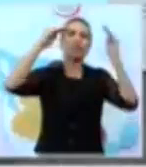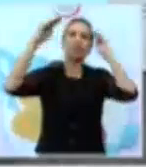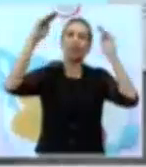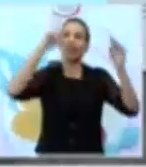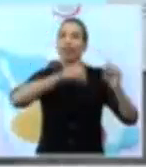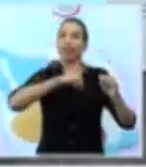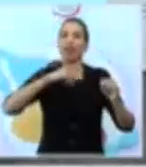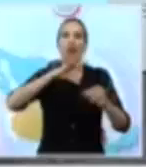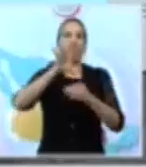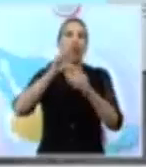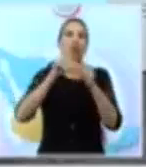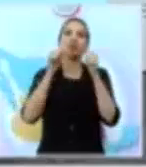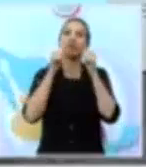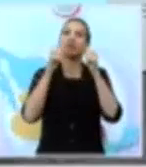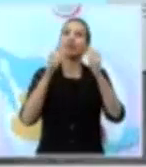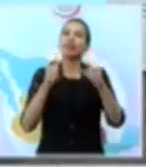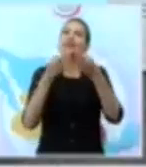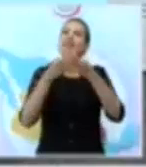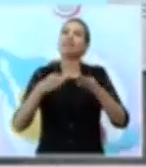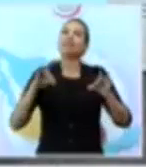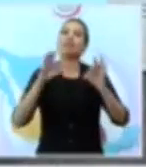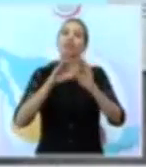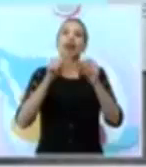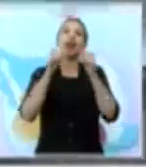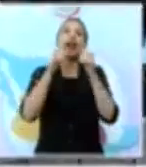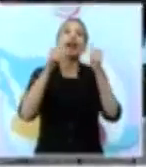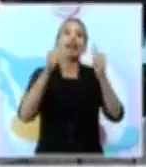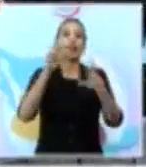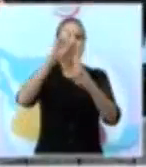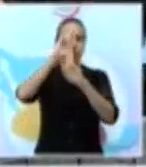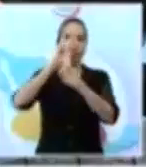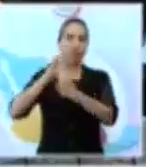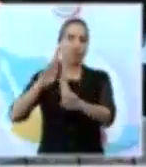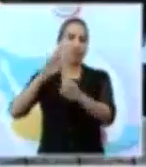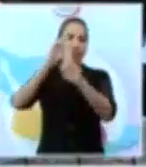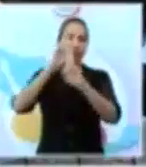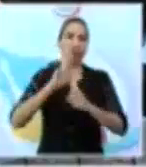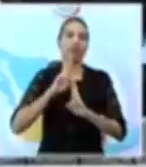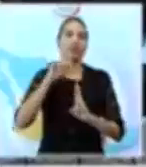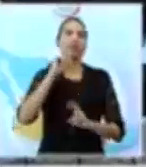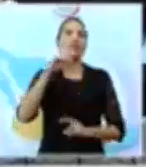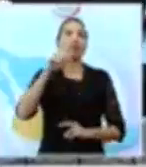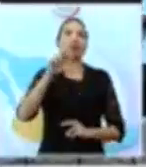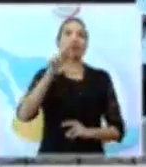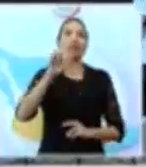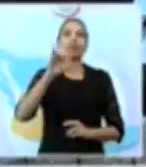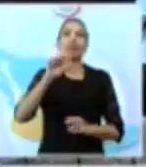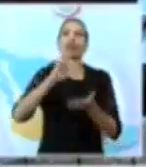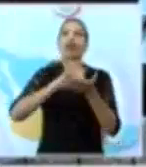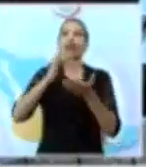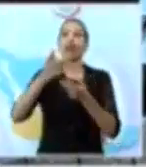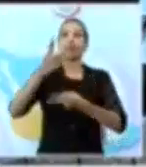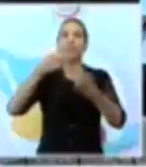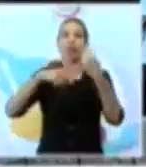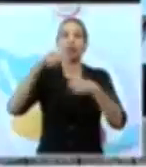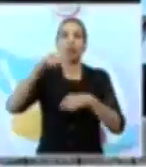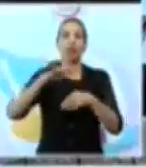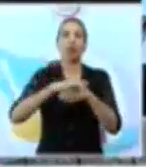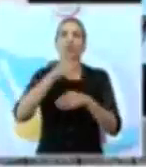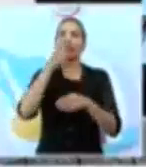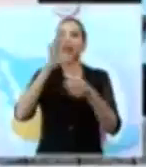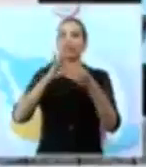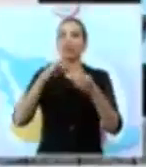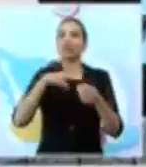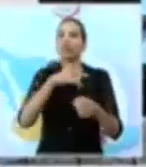de caber y debe ser escuchada con respeto. Marcia, gracias por esta vez, porque estoy